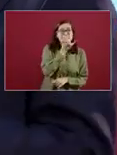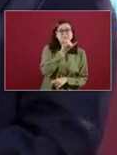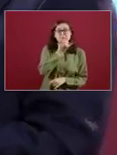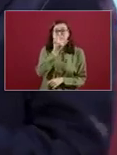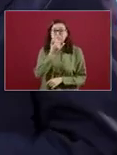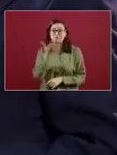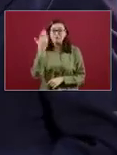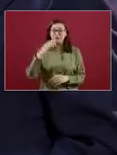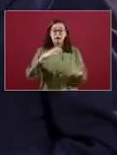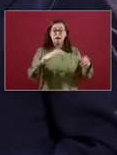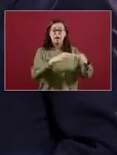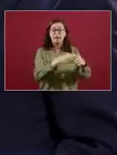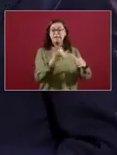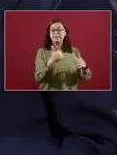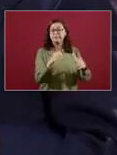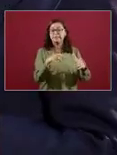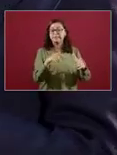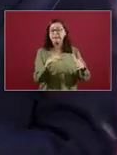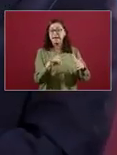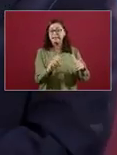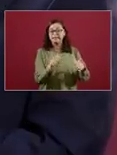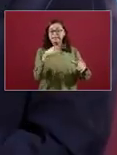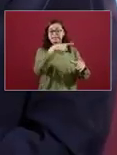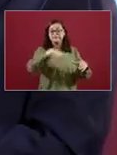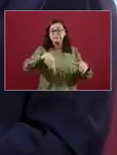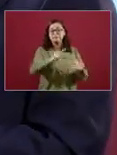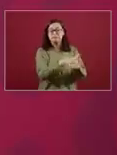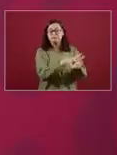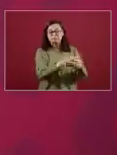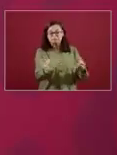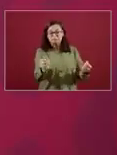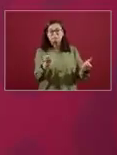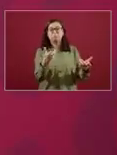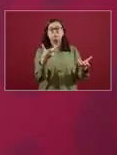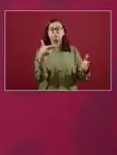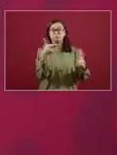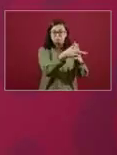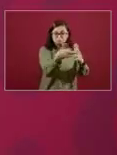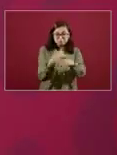por el exterminio, por las deportaciones,